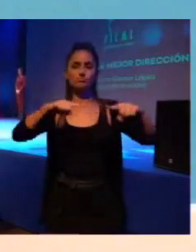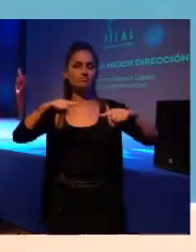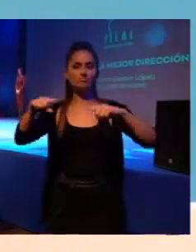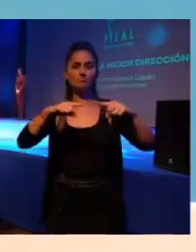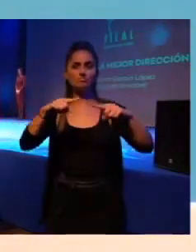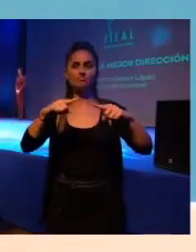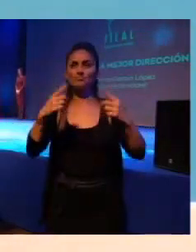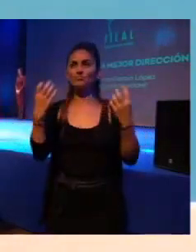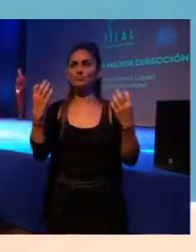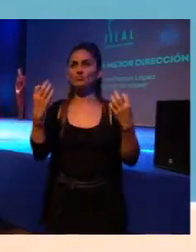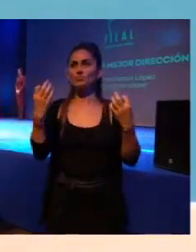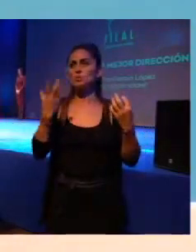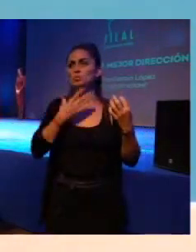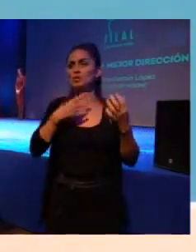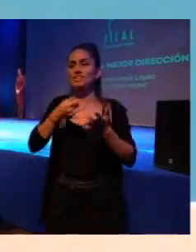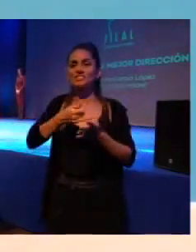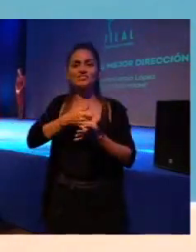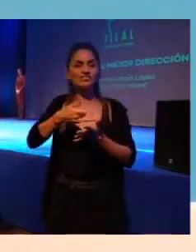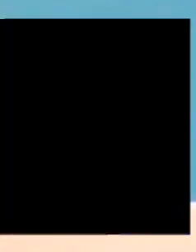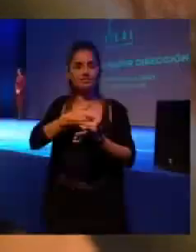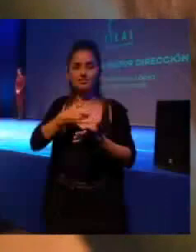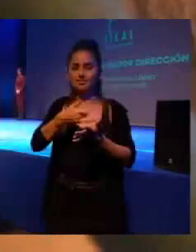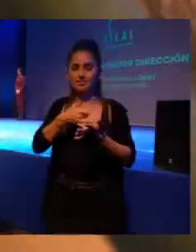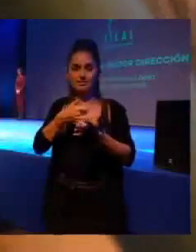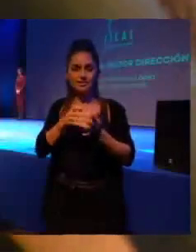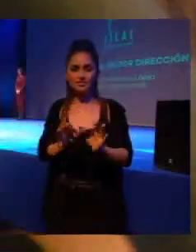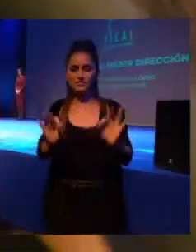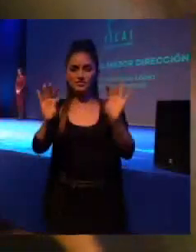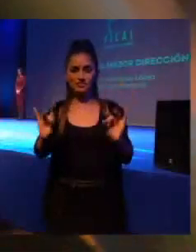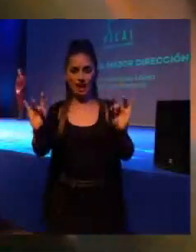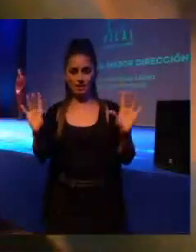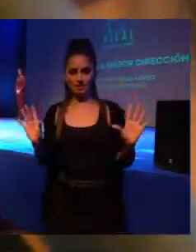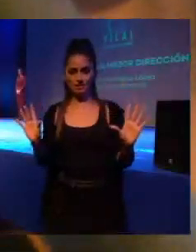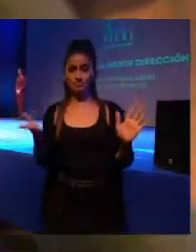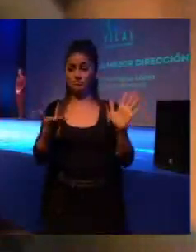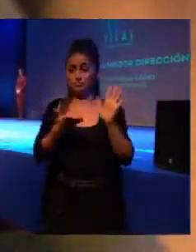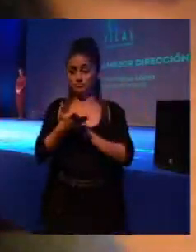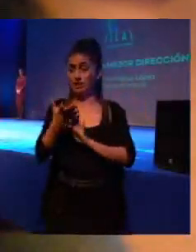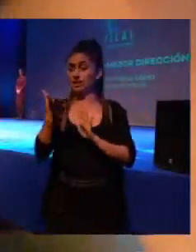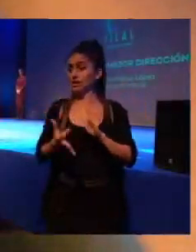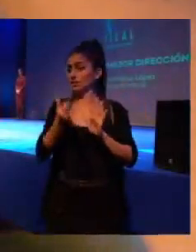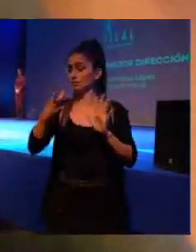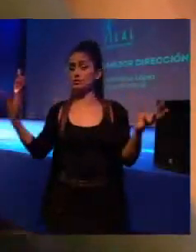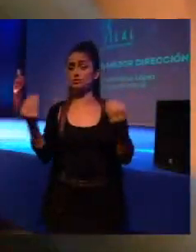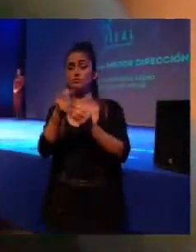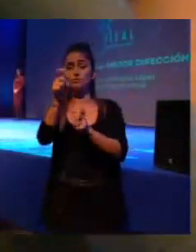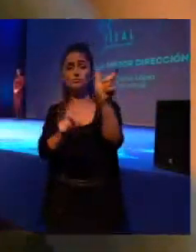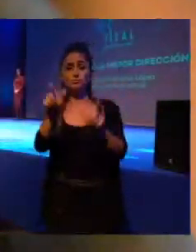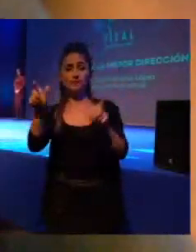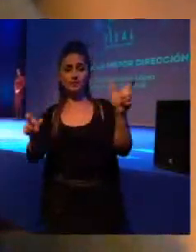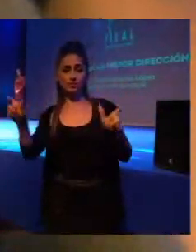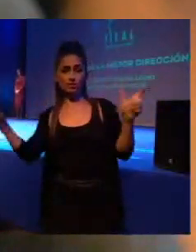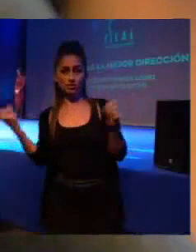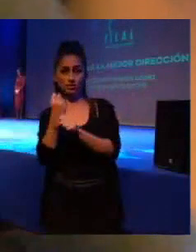puede alcanzar unos niveles de fragilidad muy grandes que, evidentemente, junto a las personas con las que